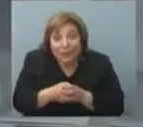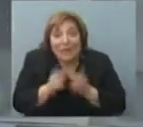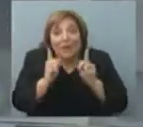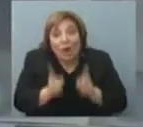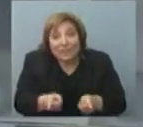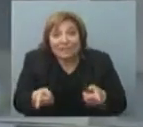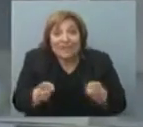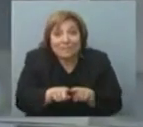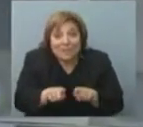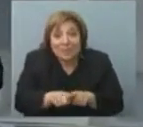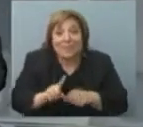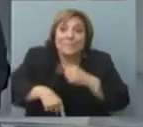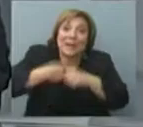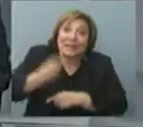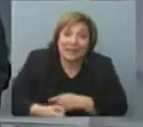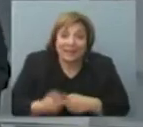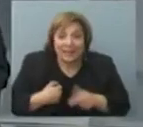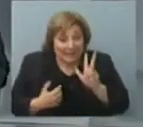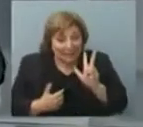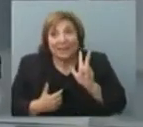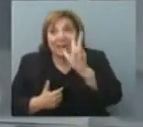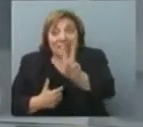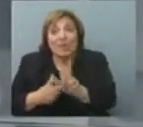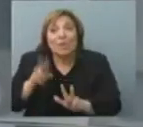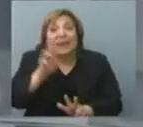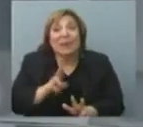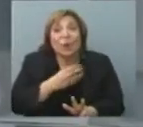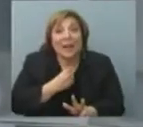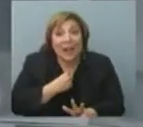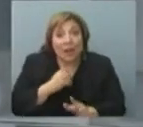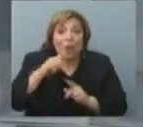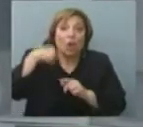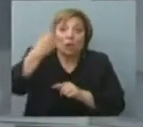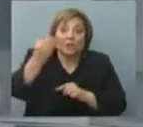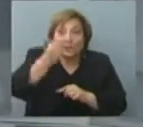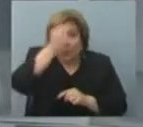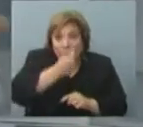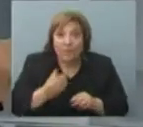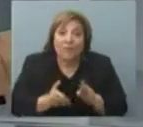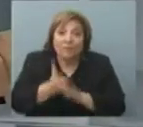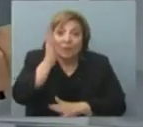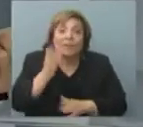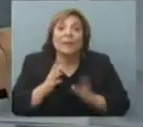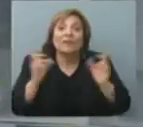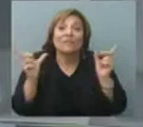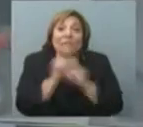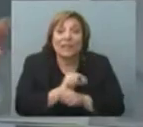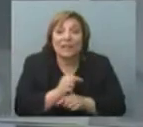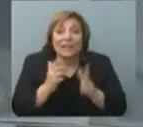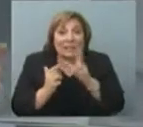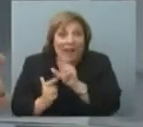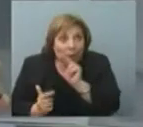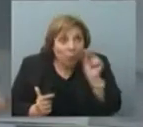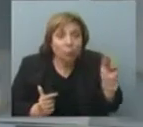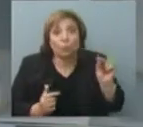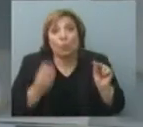Tribuna Mañana estamos yendo los tres juntos a Río branco y el otro fin de semana arrancamos para rematar la campaña de los tres juntos